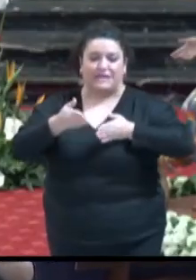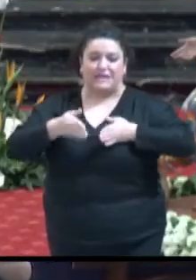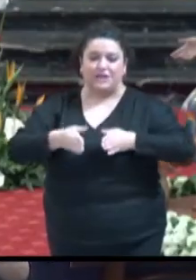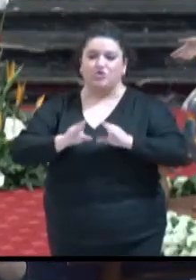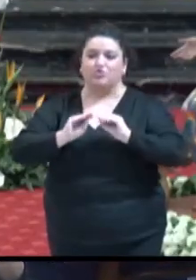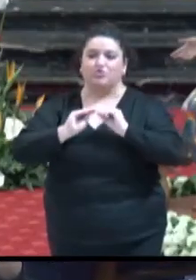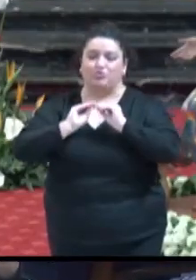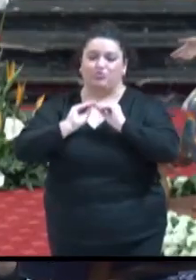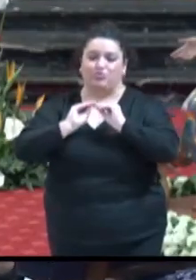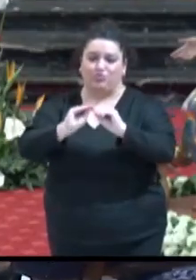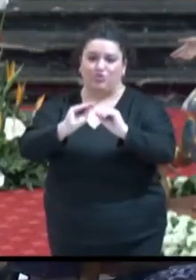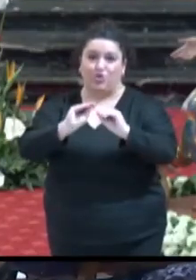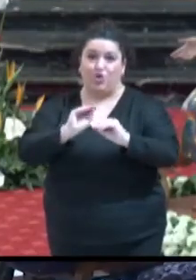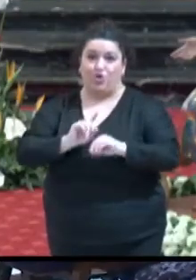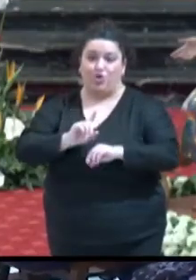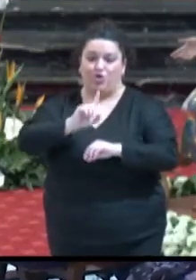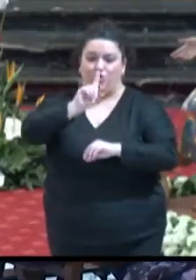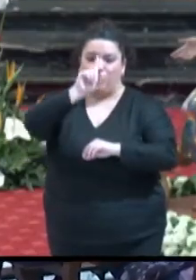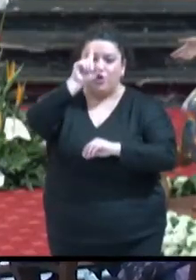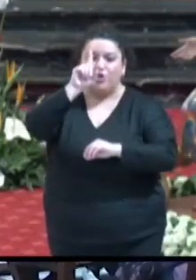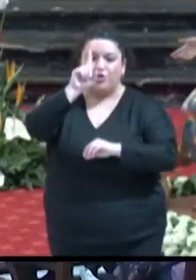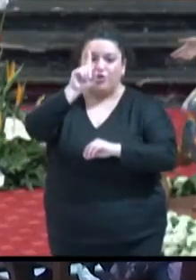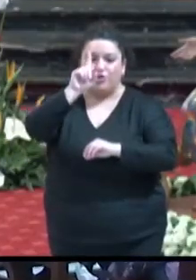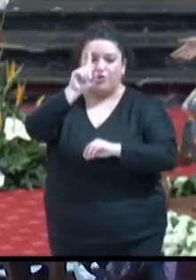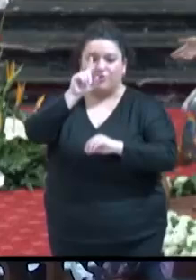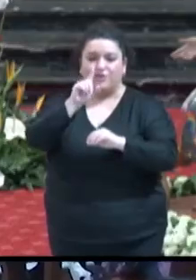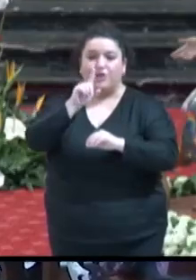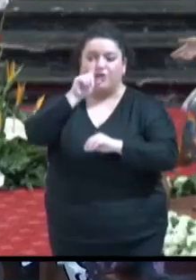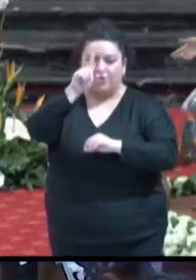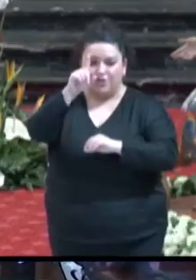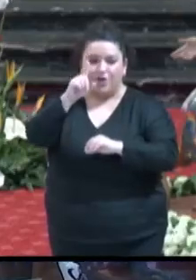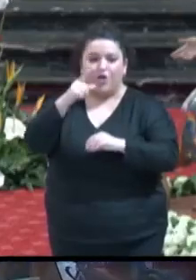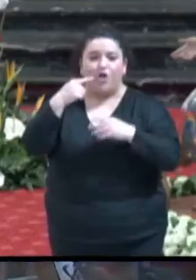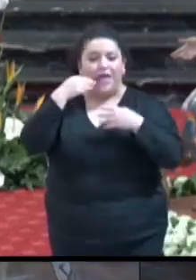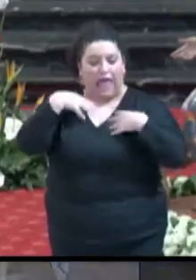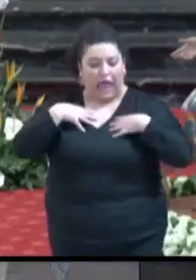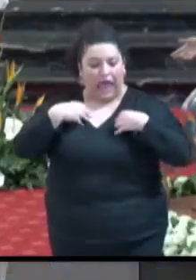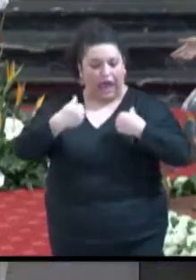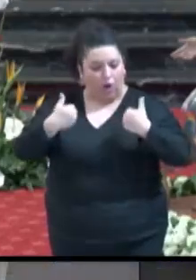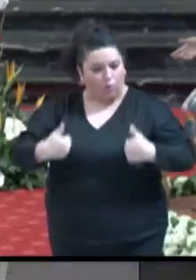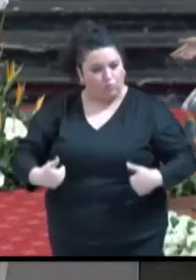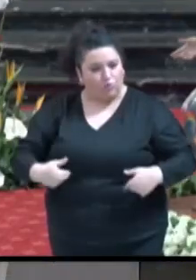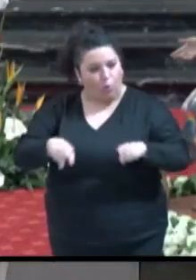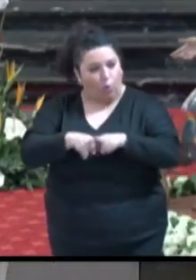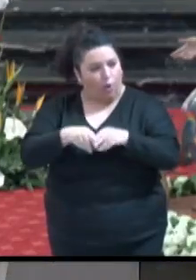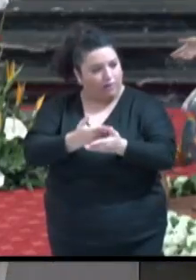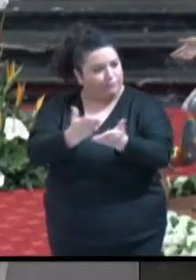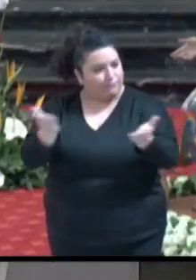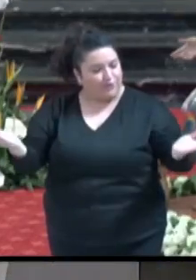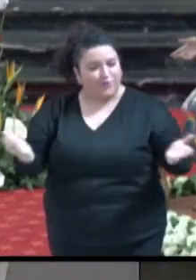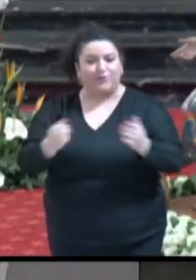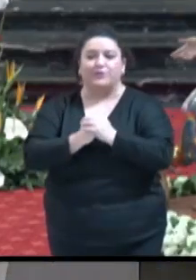hijo Dios que se hace hombre de carne y hueso como